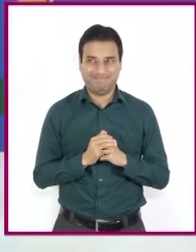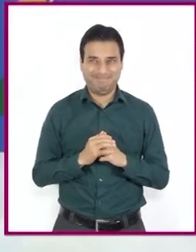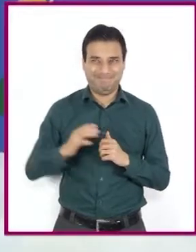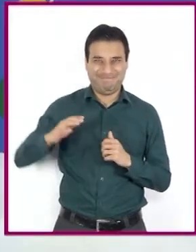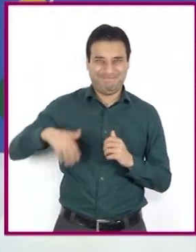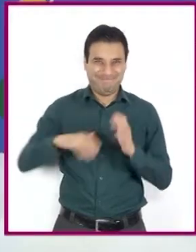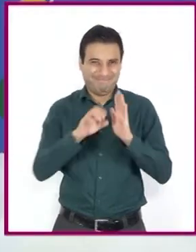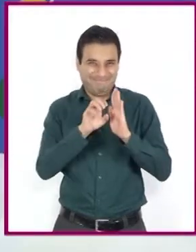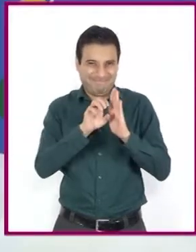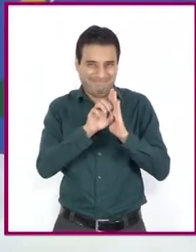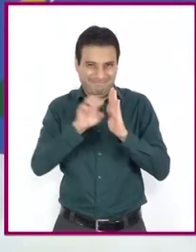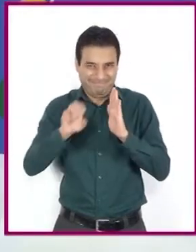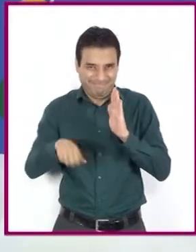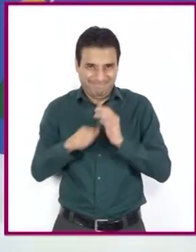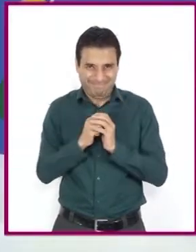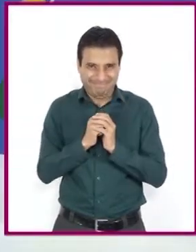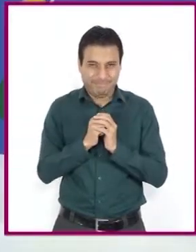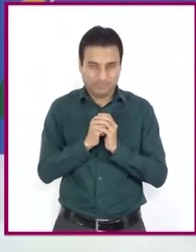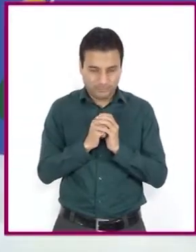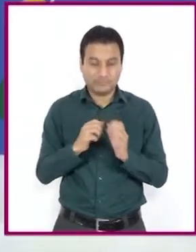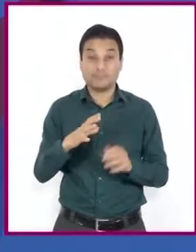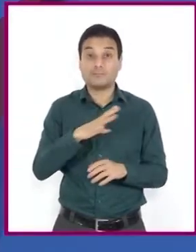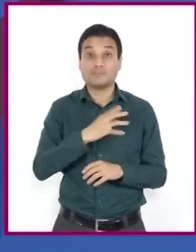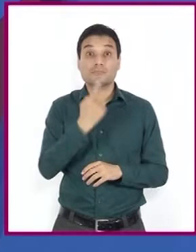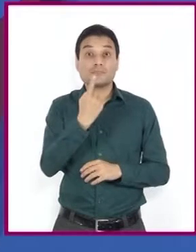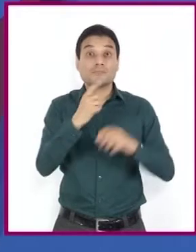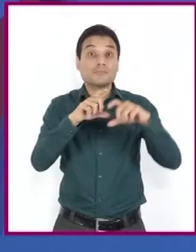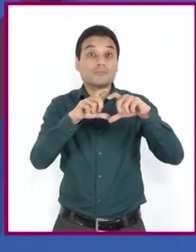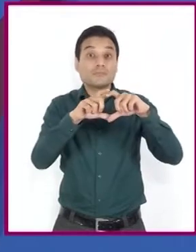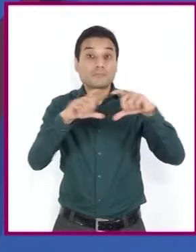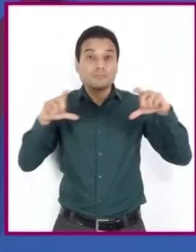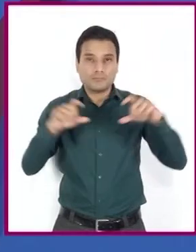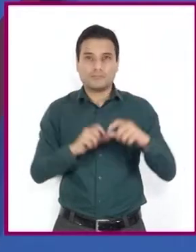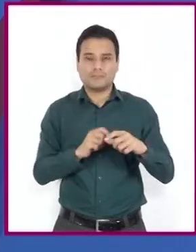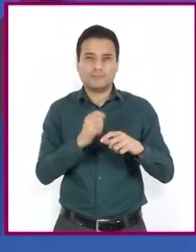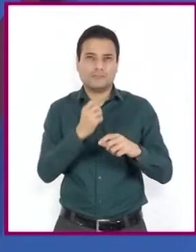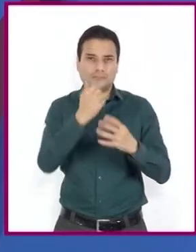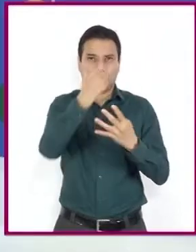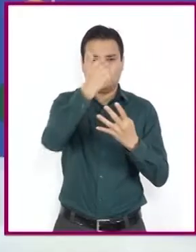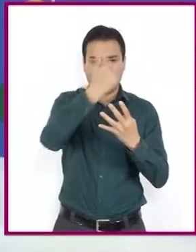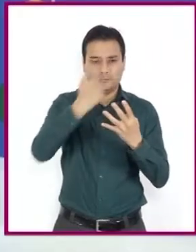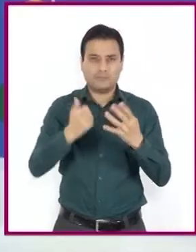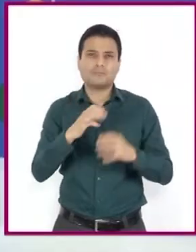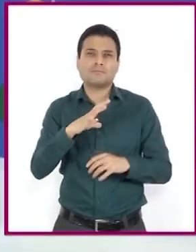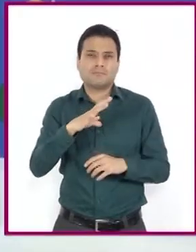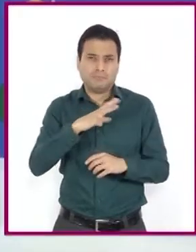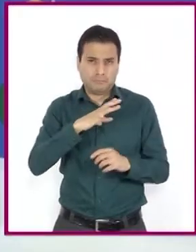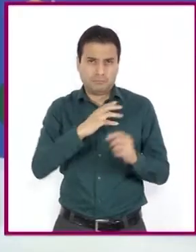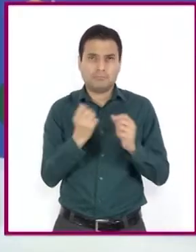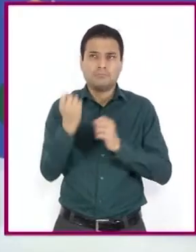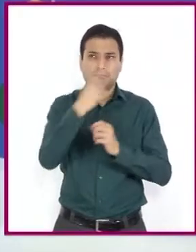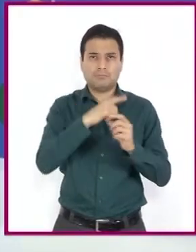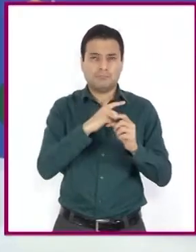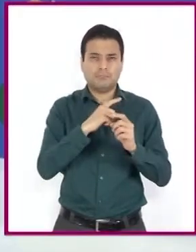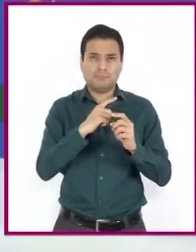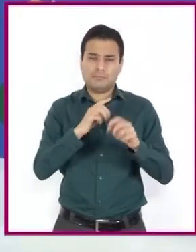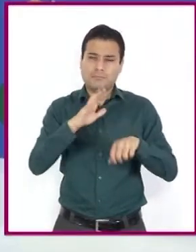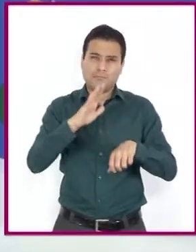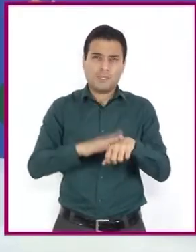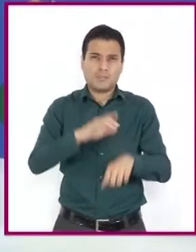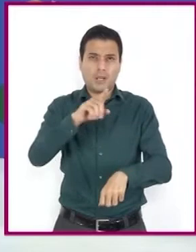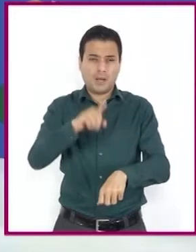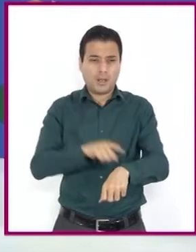ejemplo que analizaremos solo tenemos un párrafo de cada tipo, pero hay ensayos más extensos que pueden